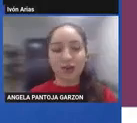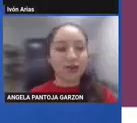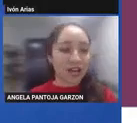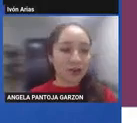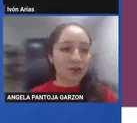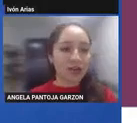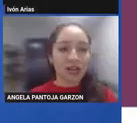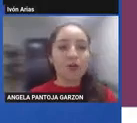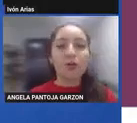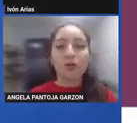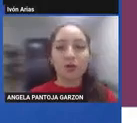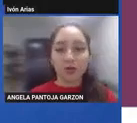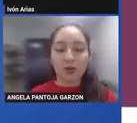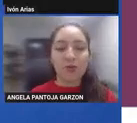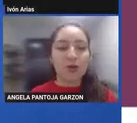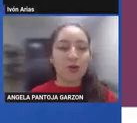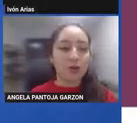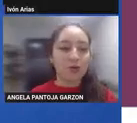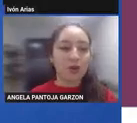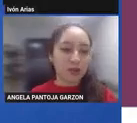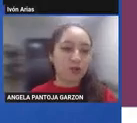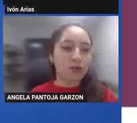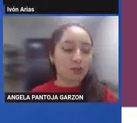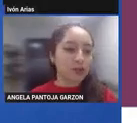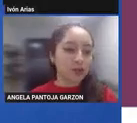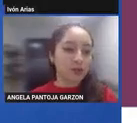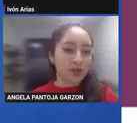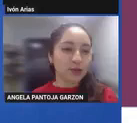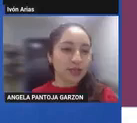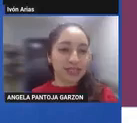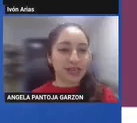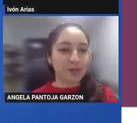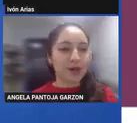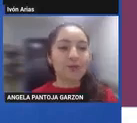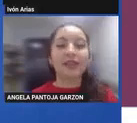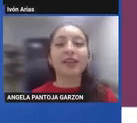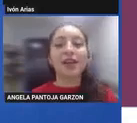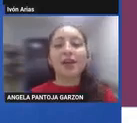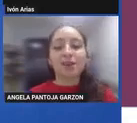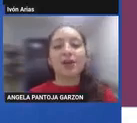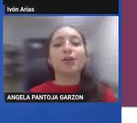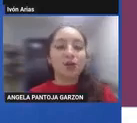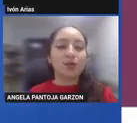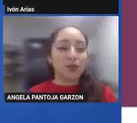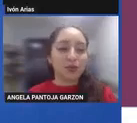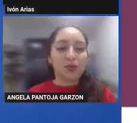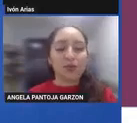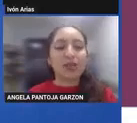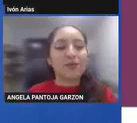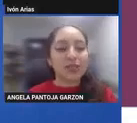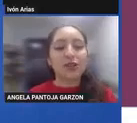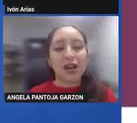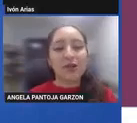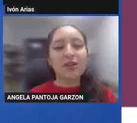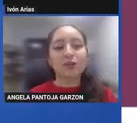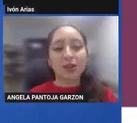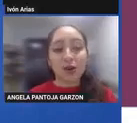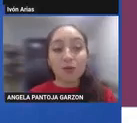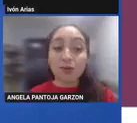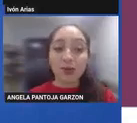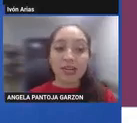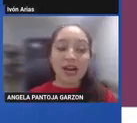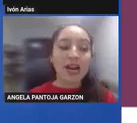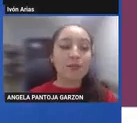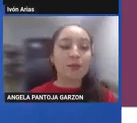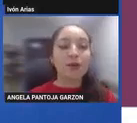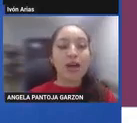aquí contado suena como paso 1, paso 2, paso 3 rápidamente, pero como les mencionaba, es un trabajo mucho